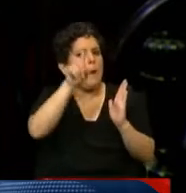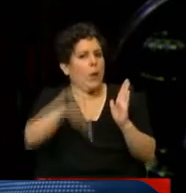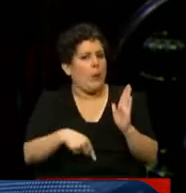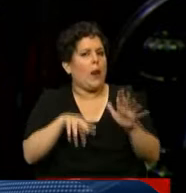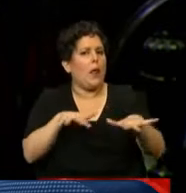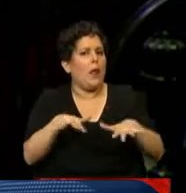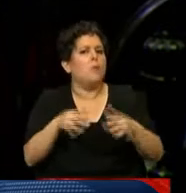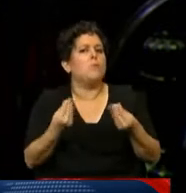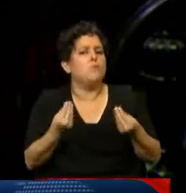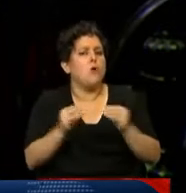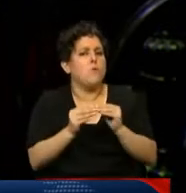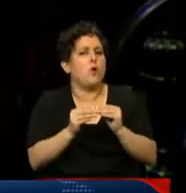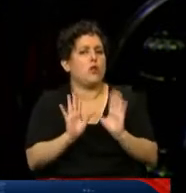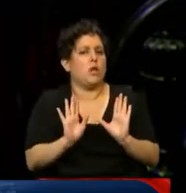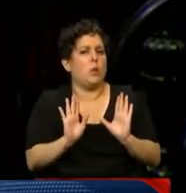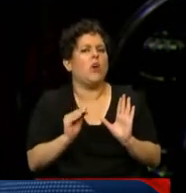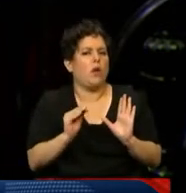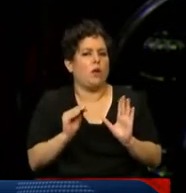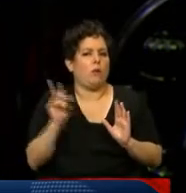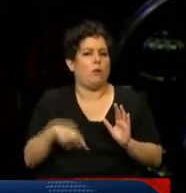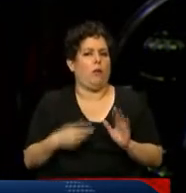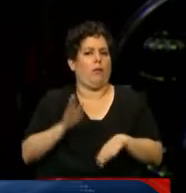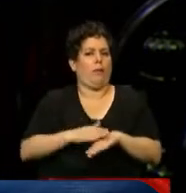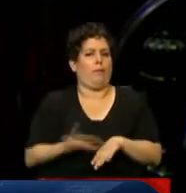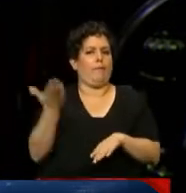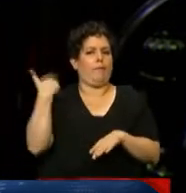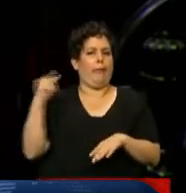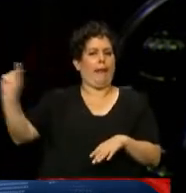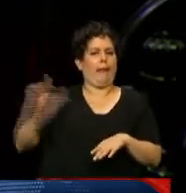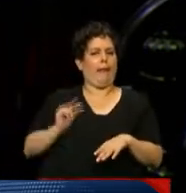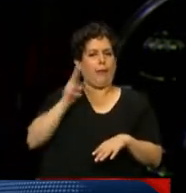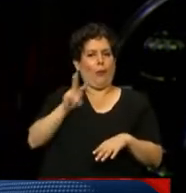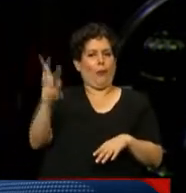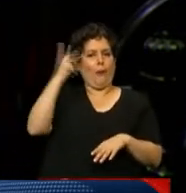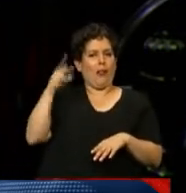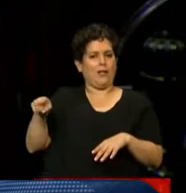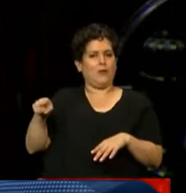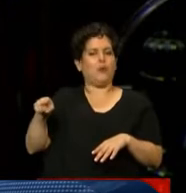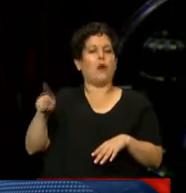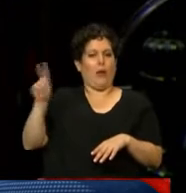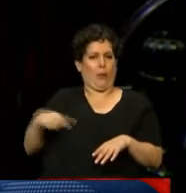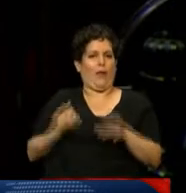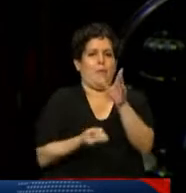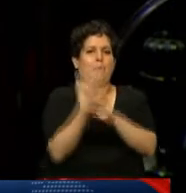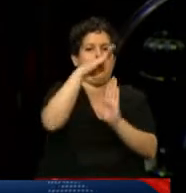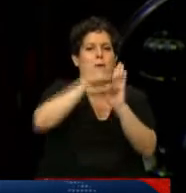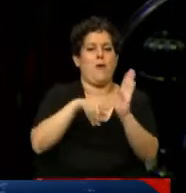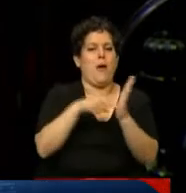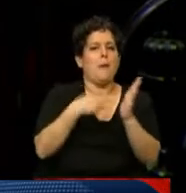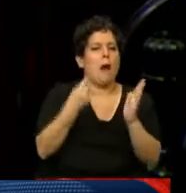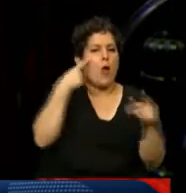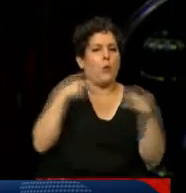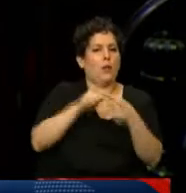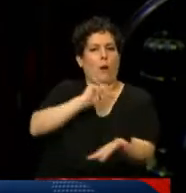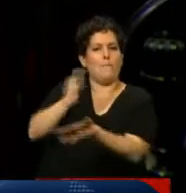el fallido crédito del 18, del 2018. Su objeto consiste en cancelarlo